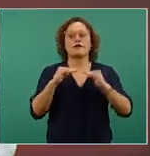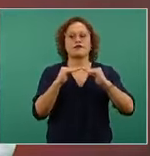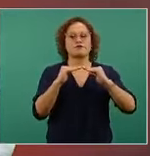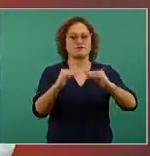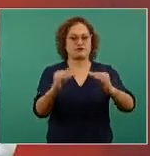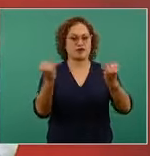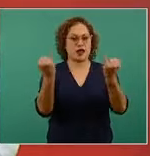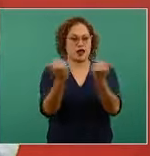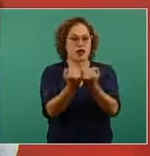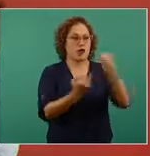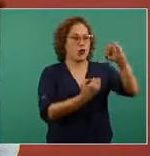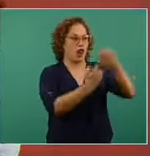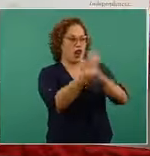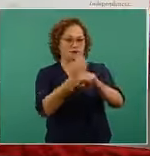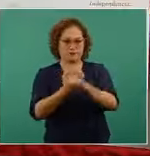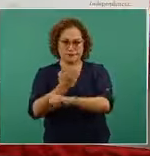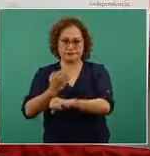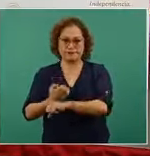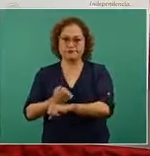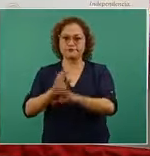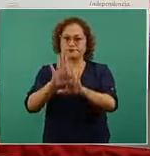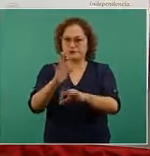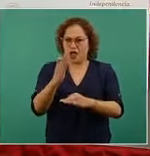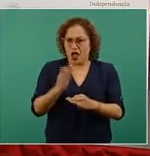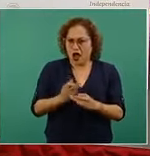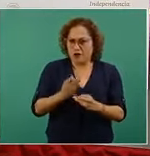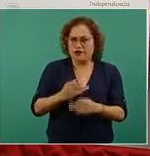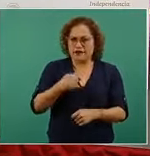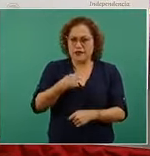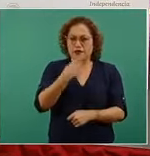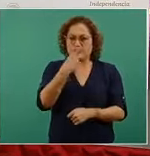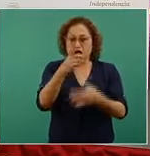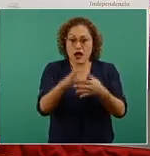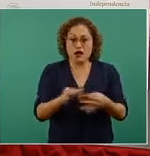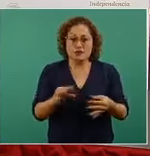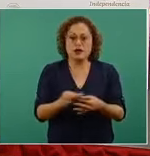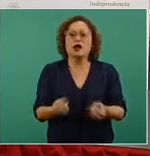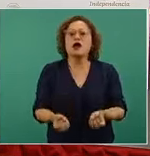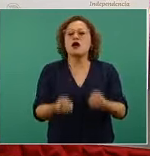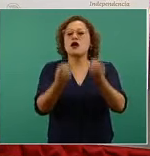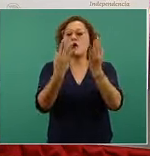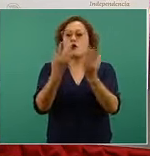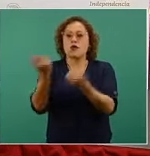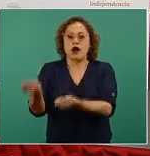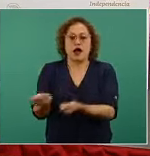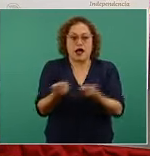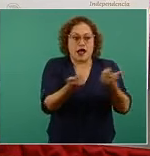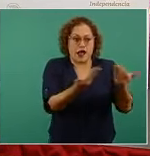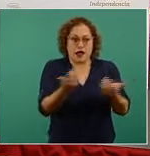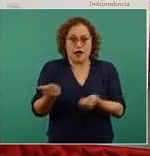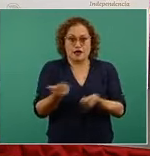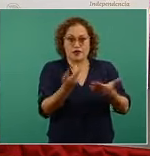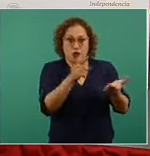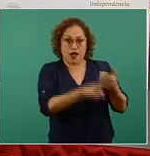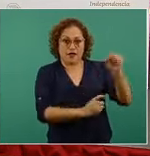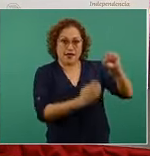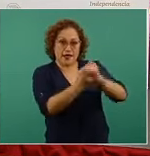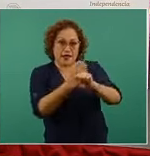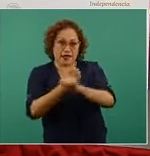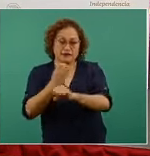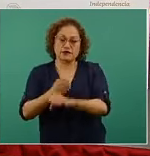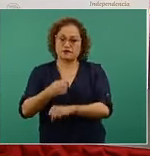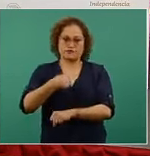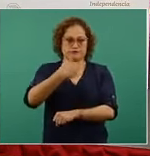en este momento no podría decirles en la cantidad de dosis que se han distribuido a cada una de las